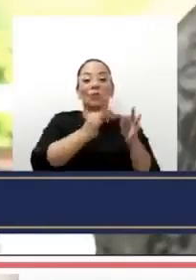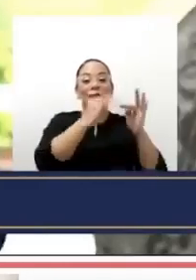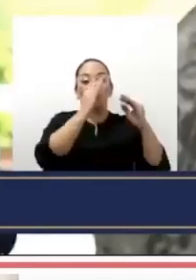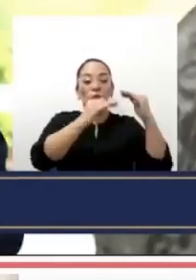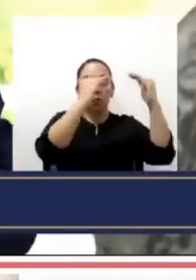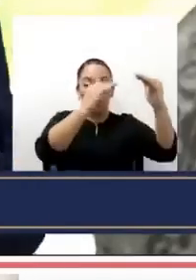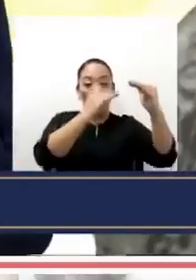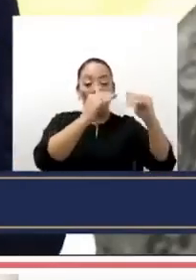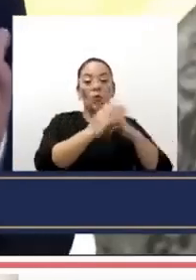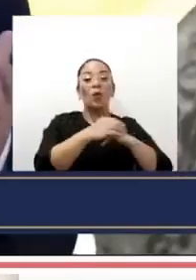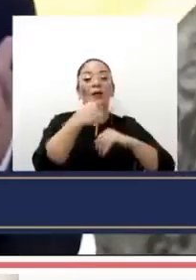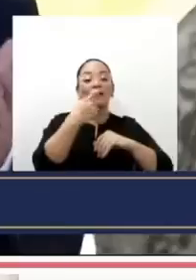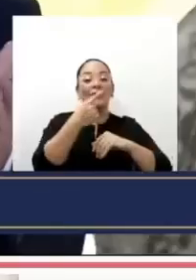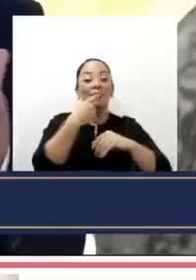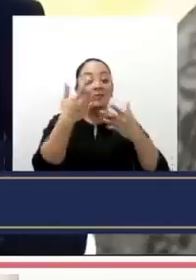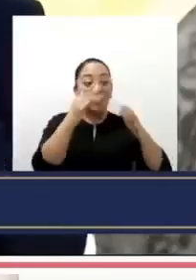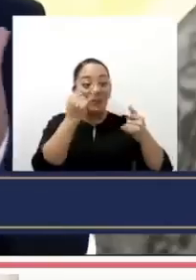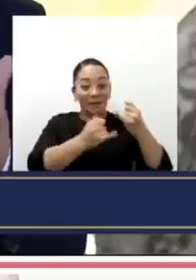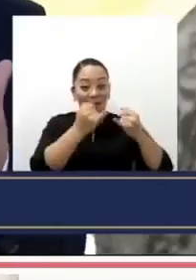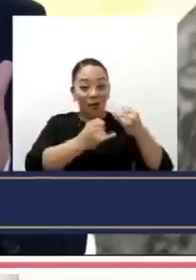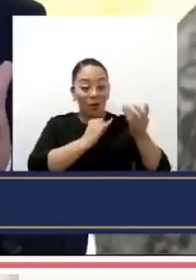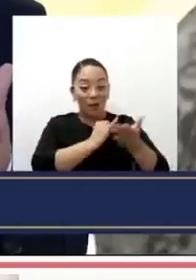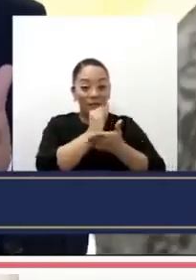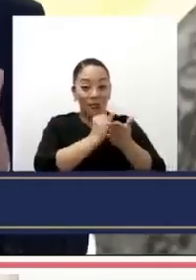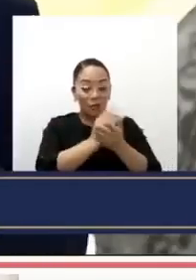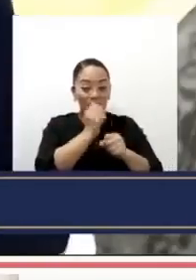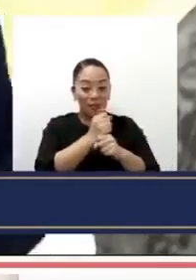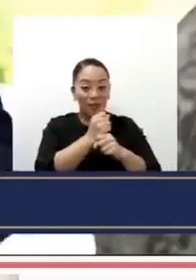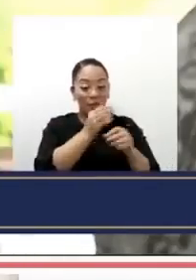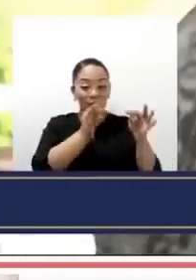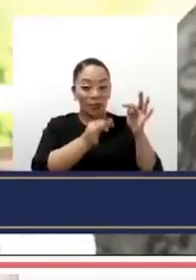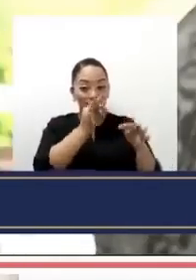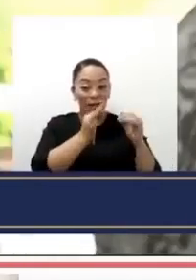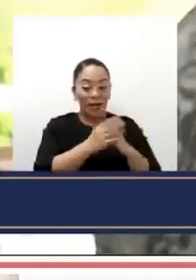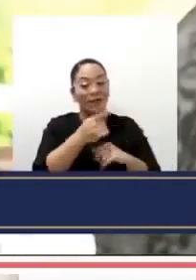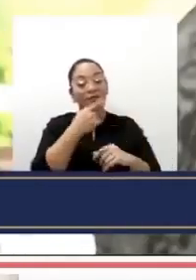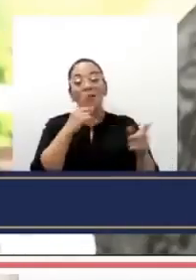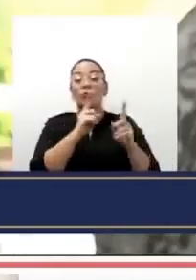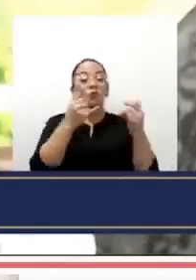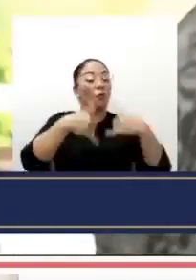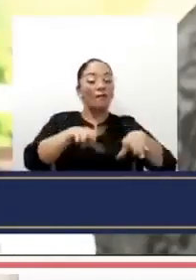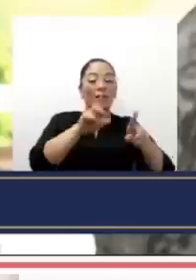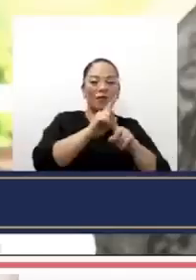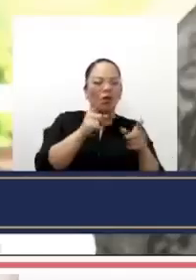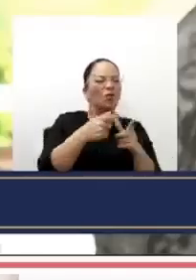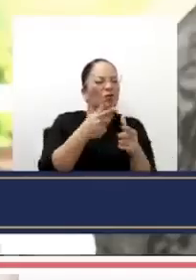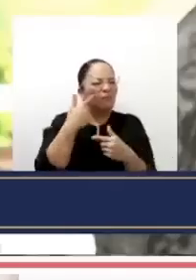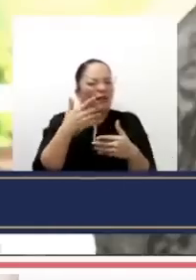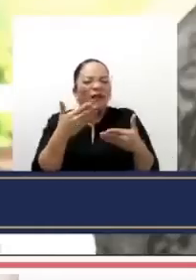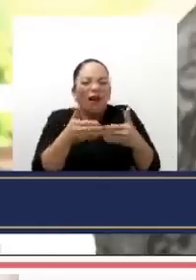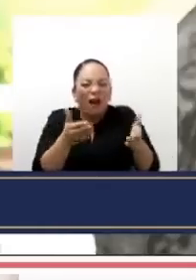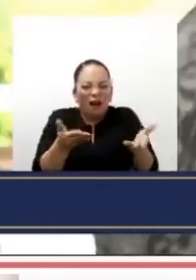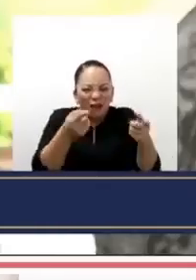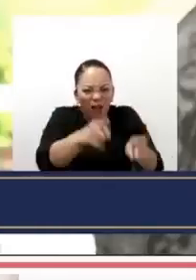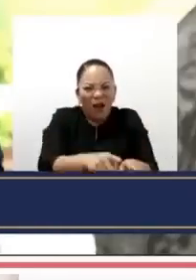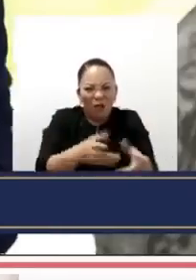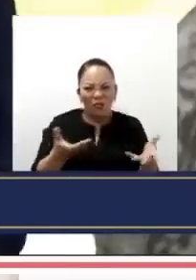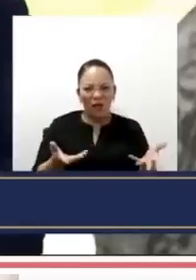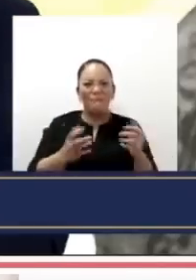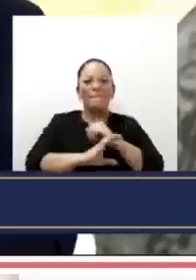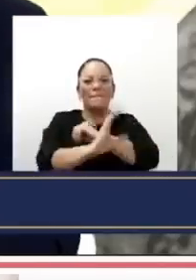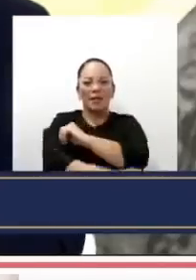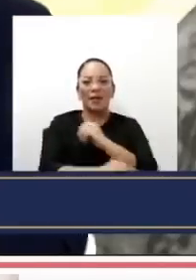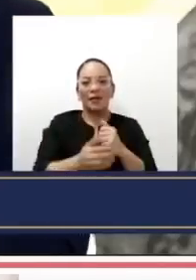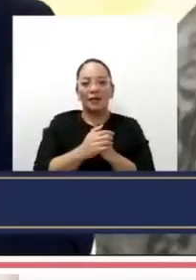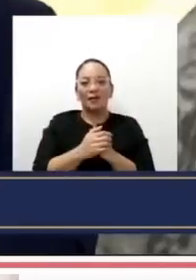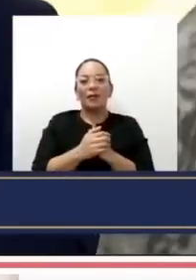de Elecciones que le indique si ya terminaron la investigación que está haciendo el tribunal, y dice, no, aún no, Entonces, ¿para qué abre una causa penal